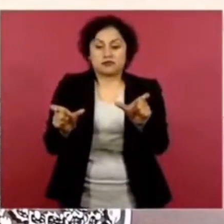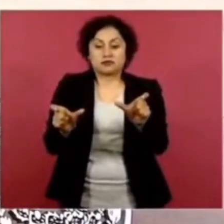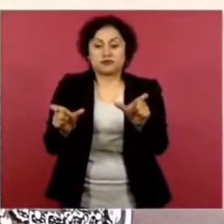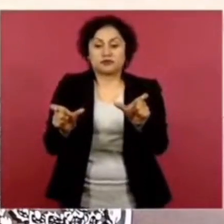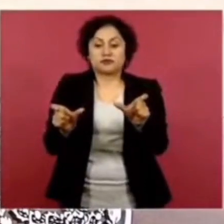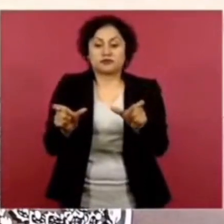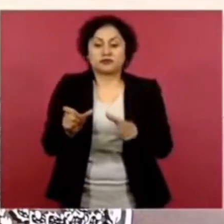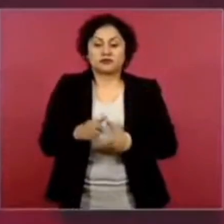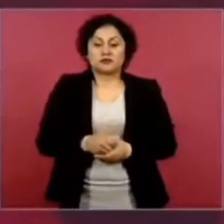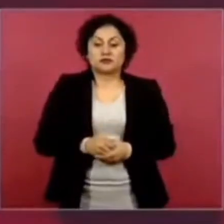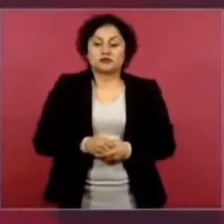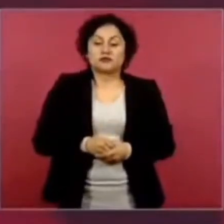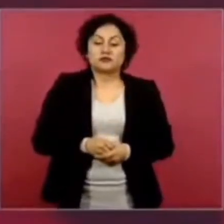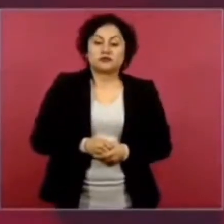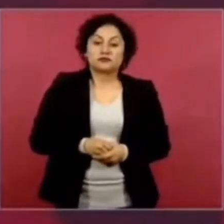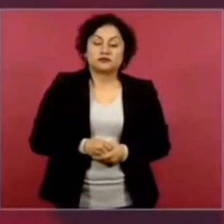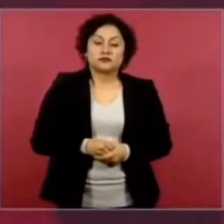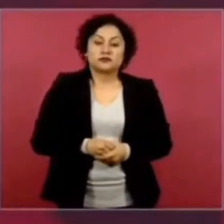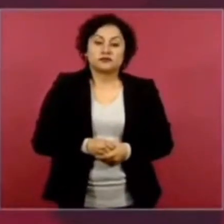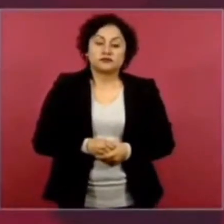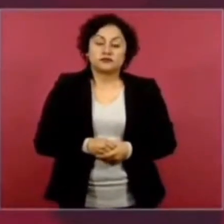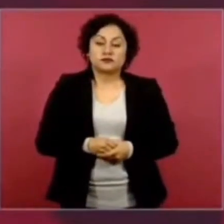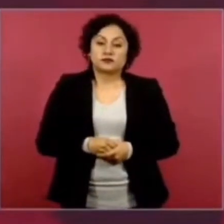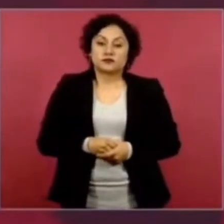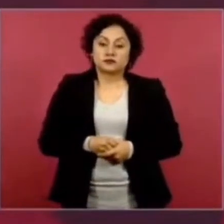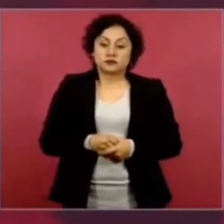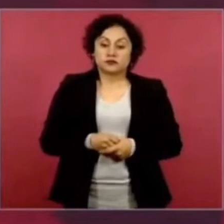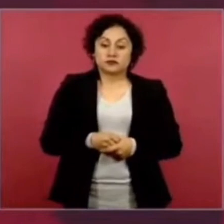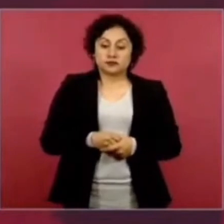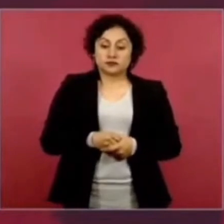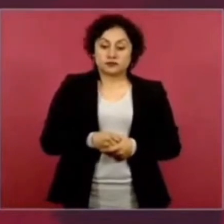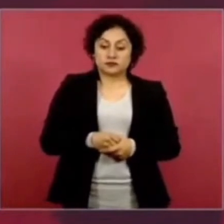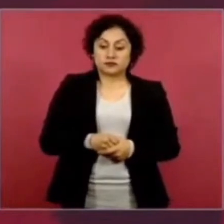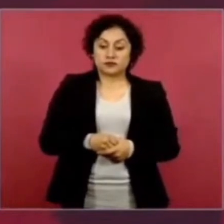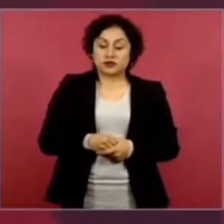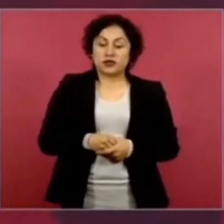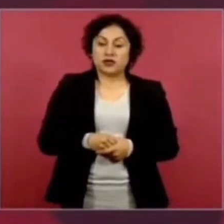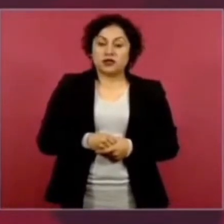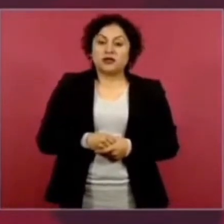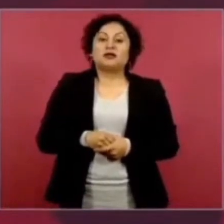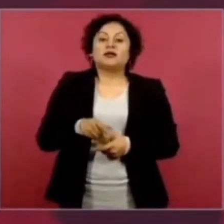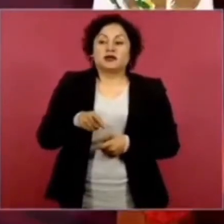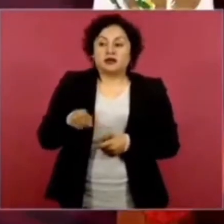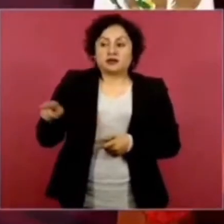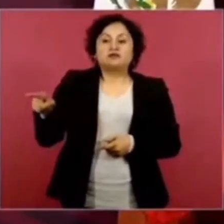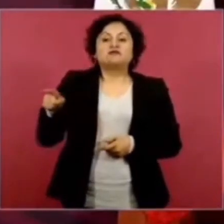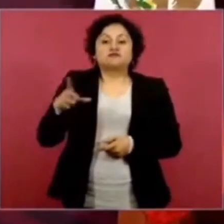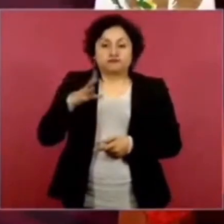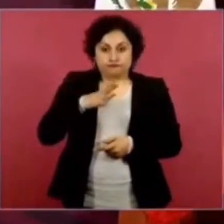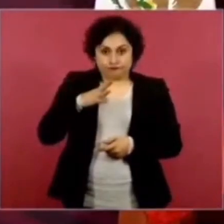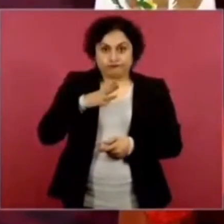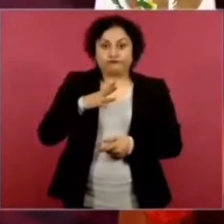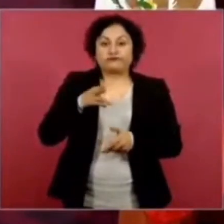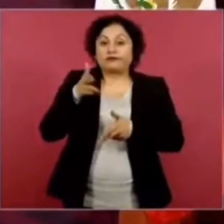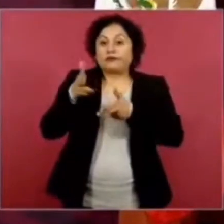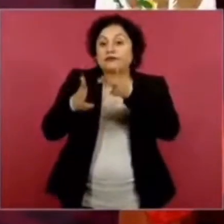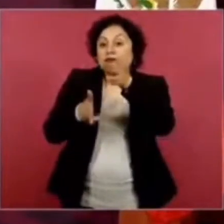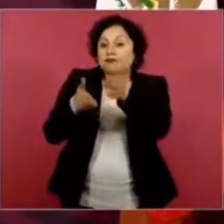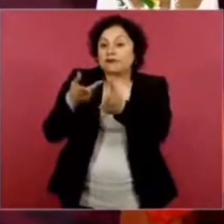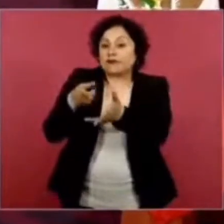Van a estar en estaciones, incluso en los trenes